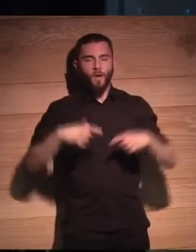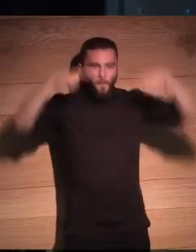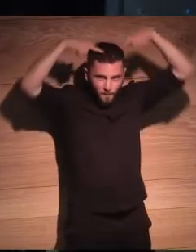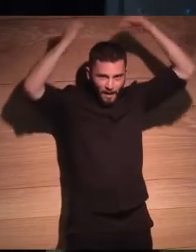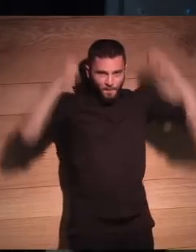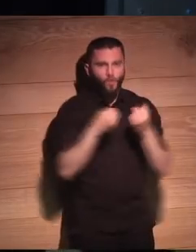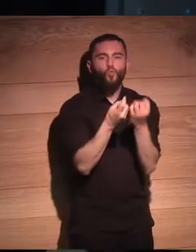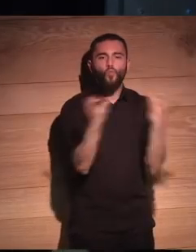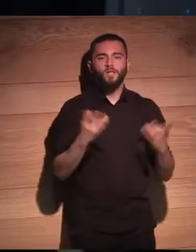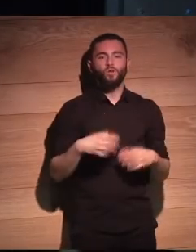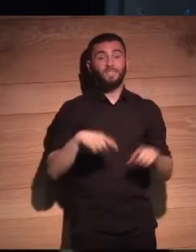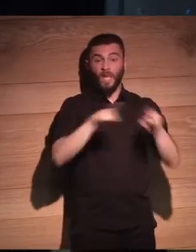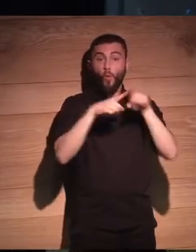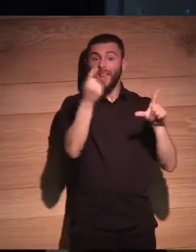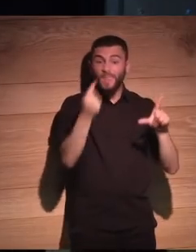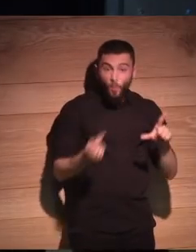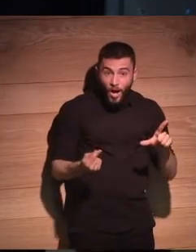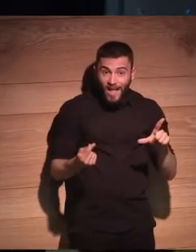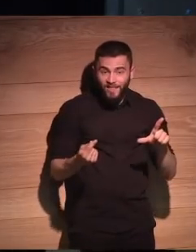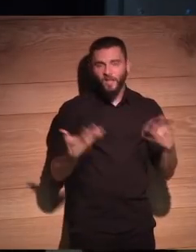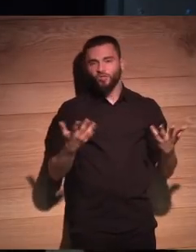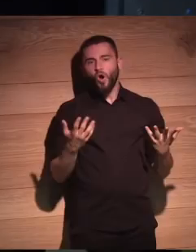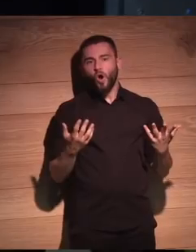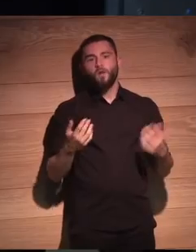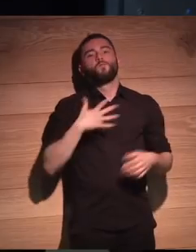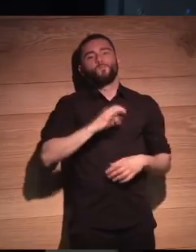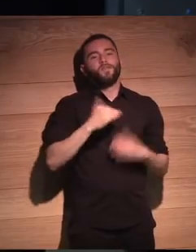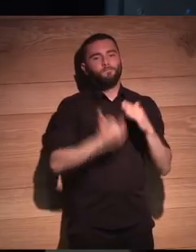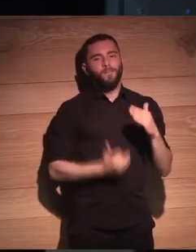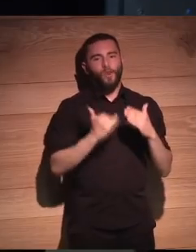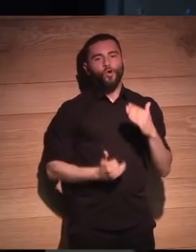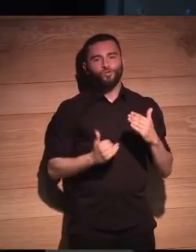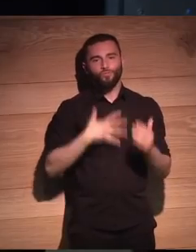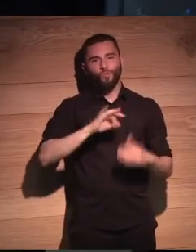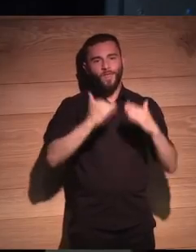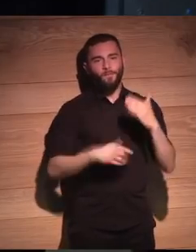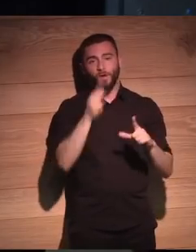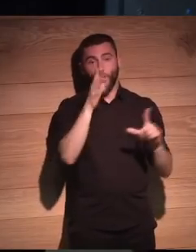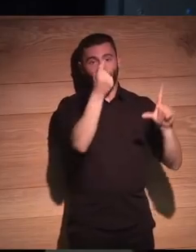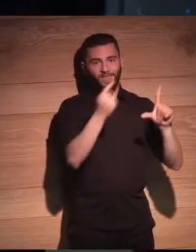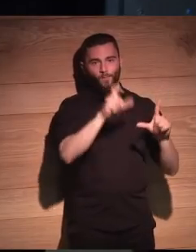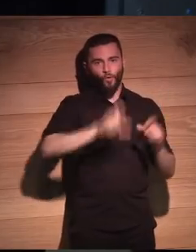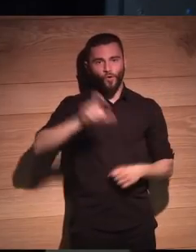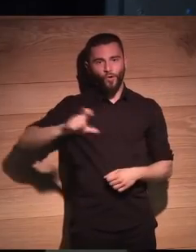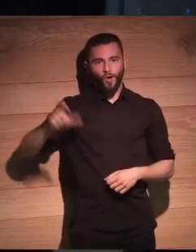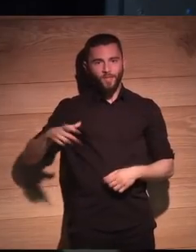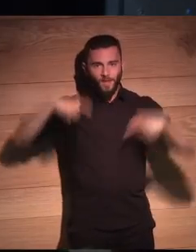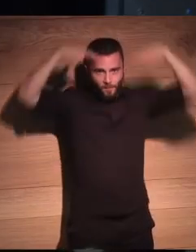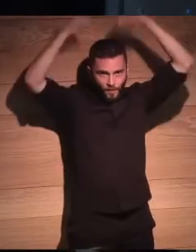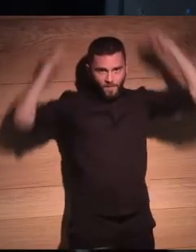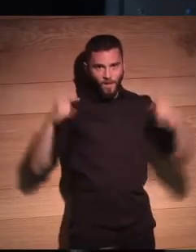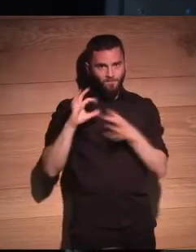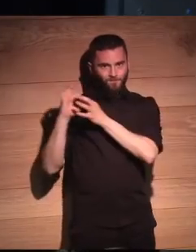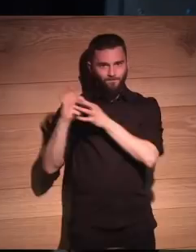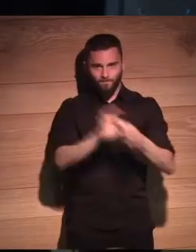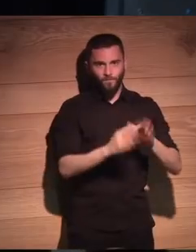entre manos? Luis Alberto. Quizá no tantos, ¿no? Porque hay dibujantes que han seguido con la misma horma de Batman. A mí me